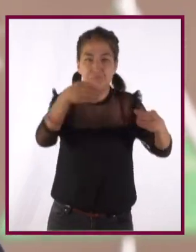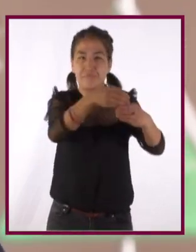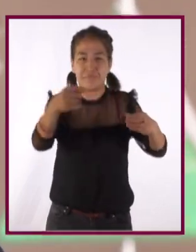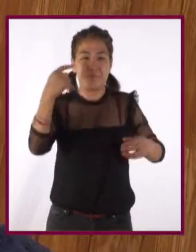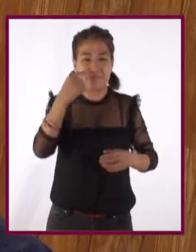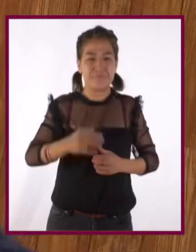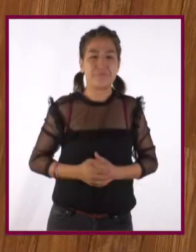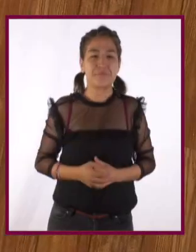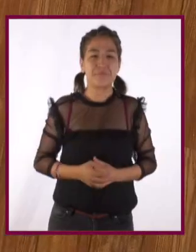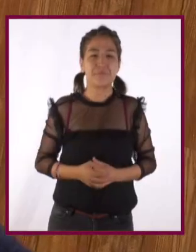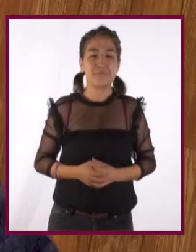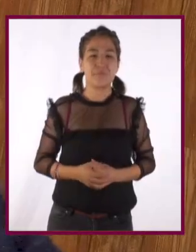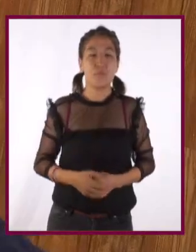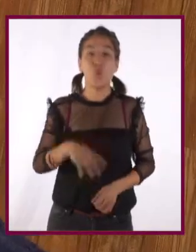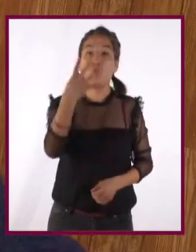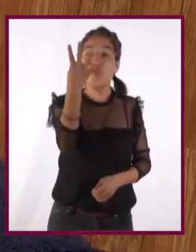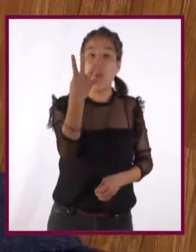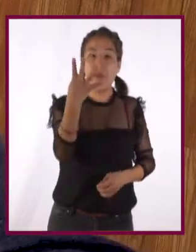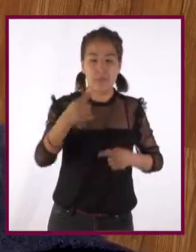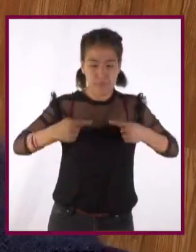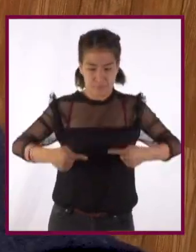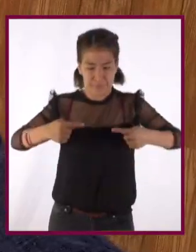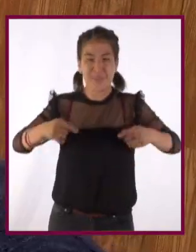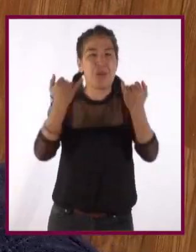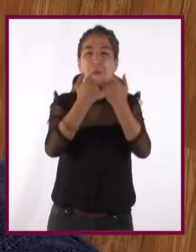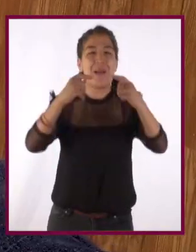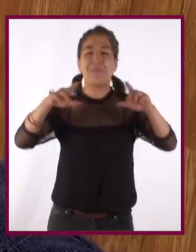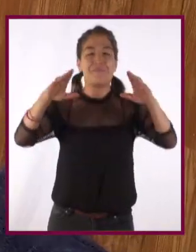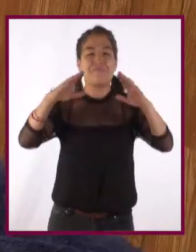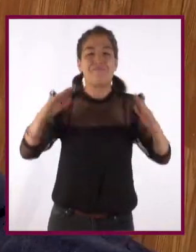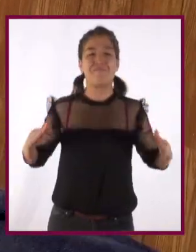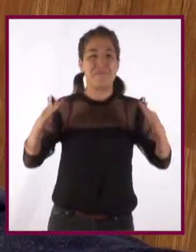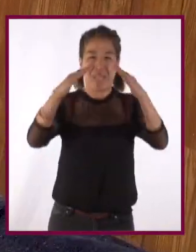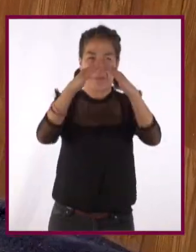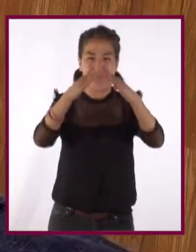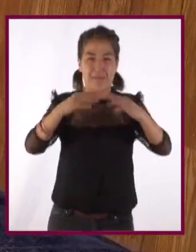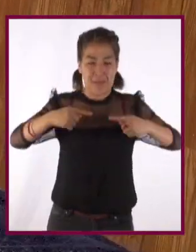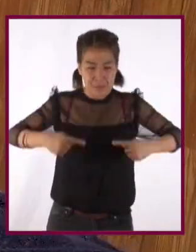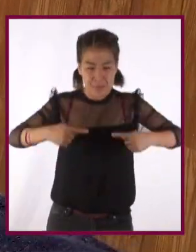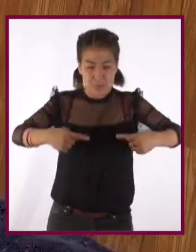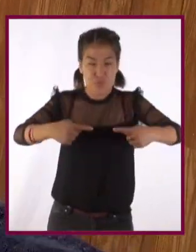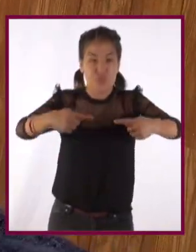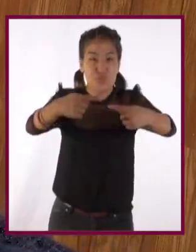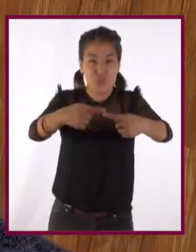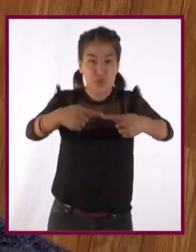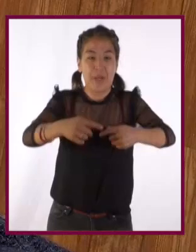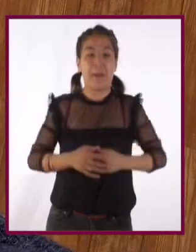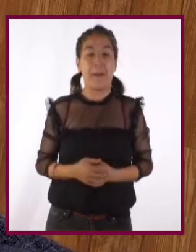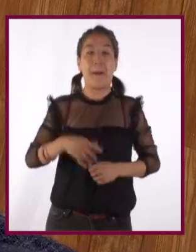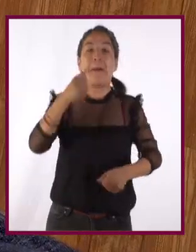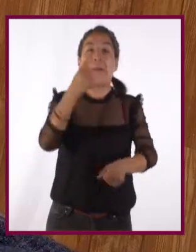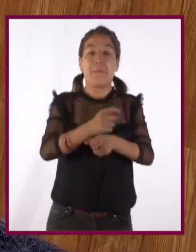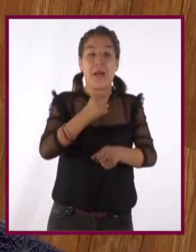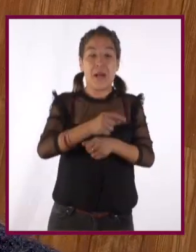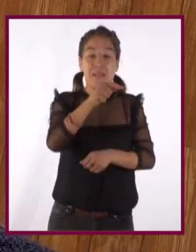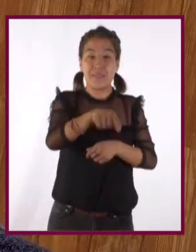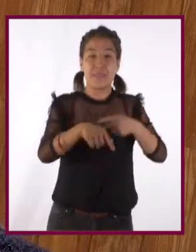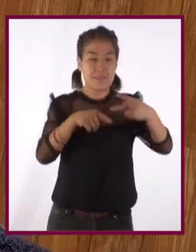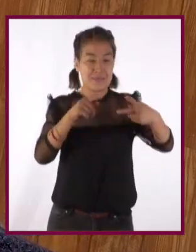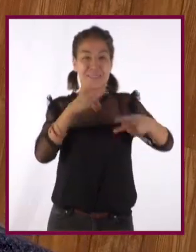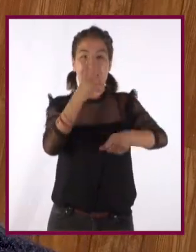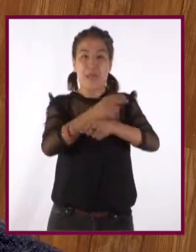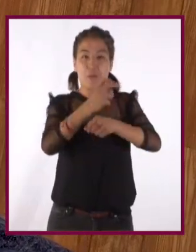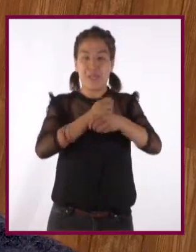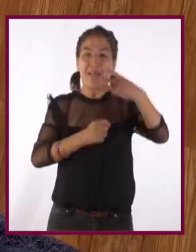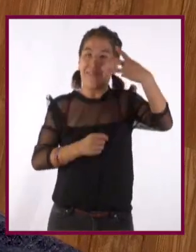piezas. Tendremos 4 filas en forma piramidal. La primera fila tiene una ficha. Abajo estará